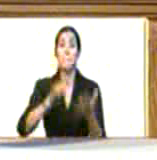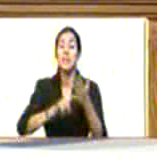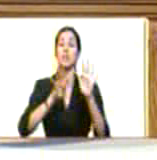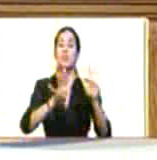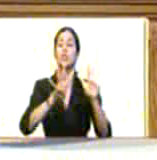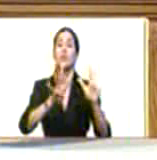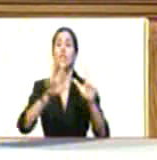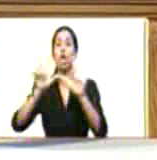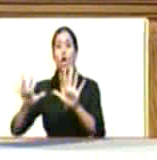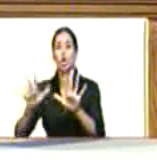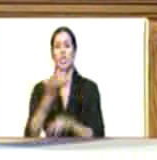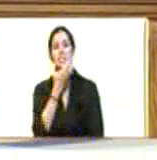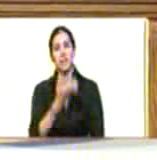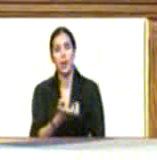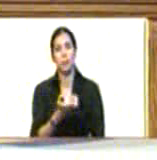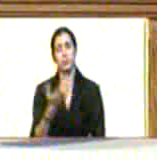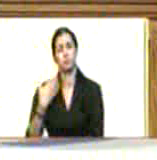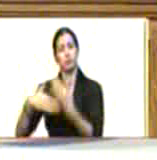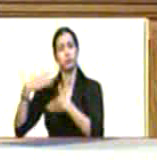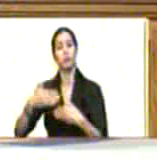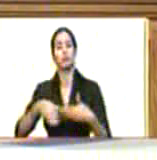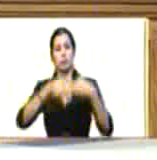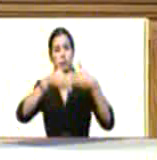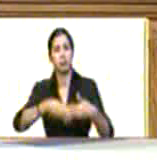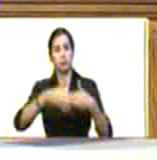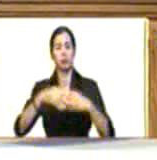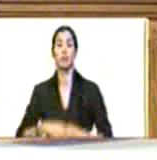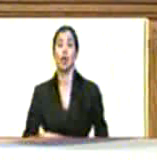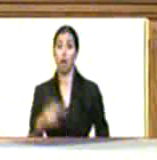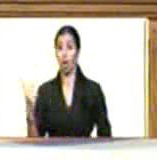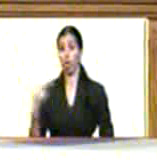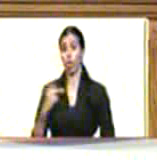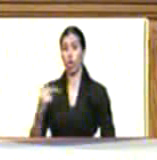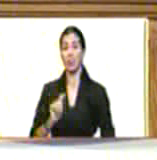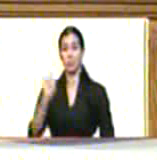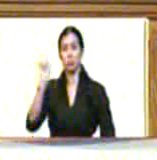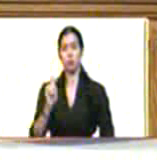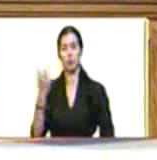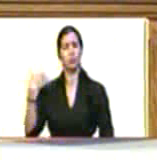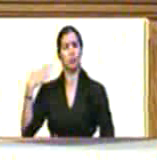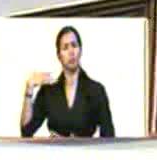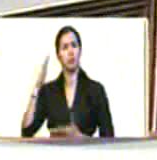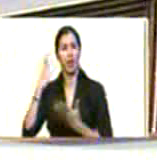1998, en diciembre, cuando nos eligieron como diputados por allá.